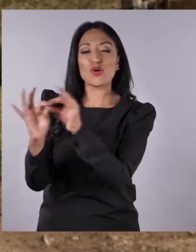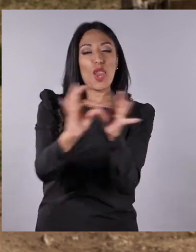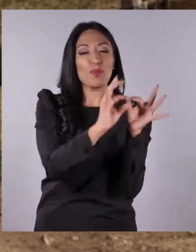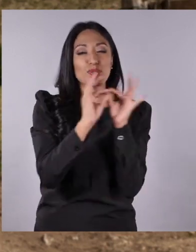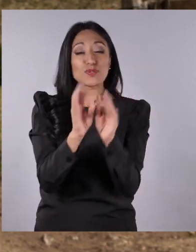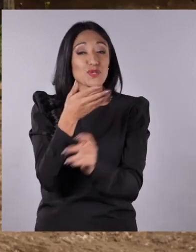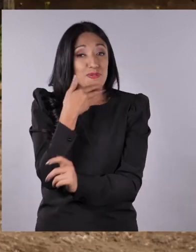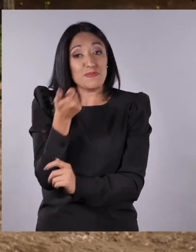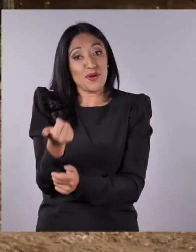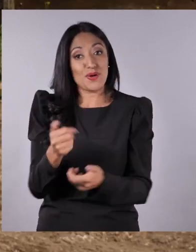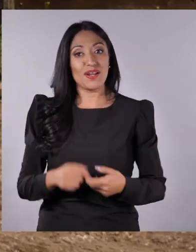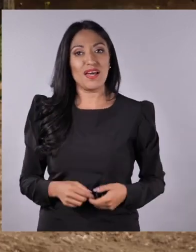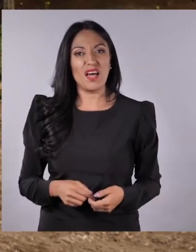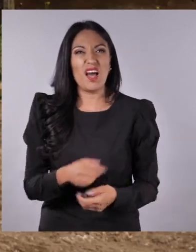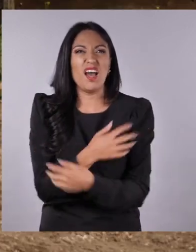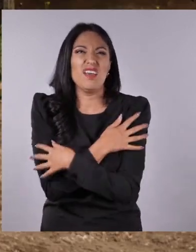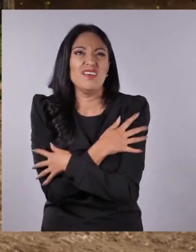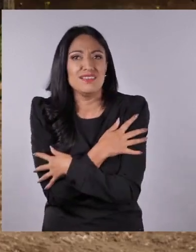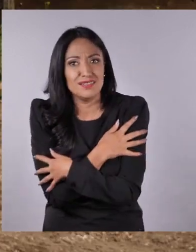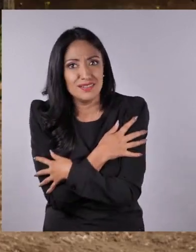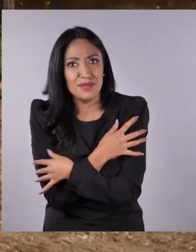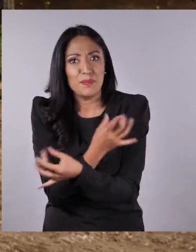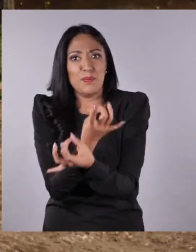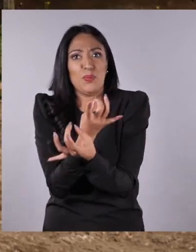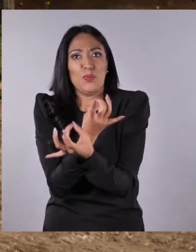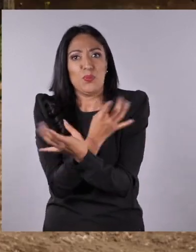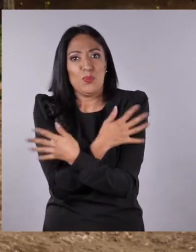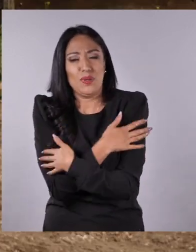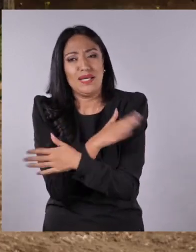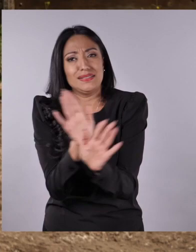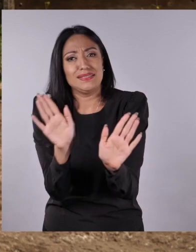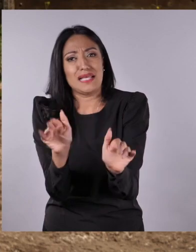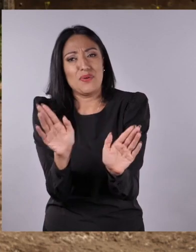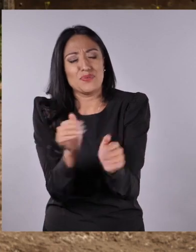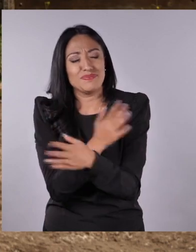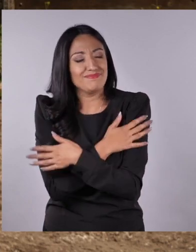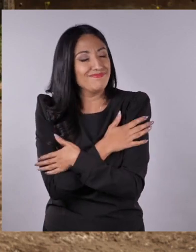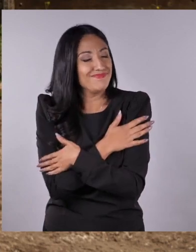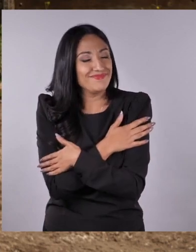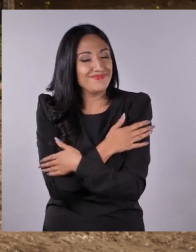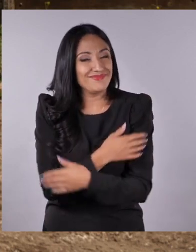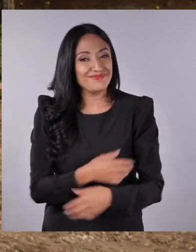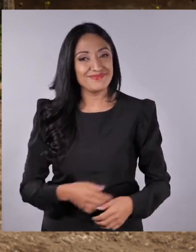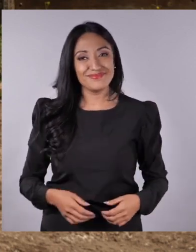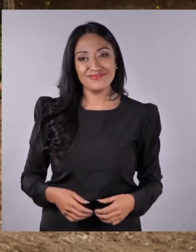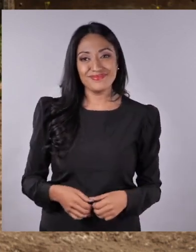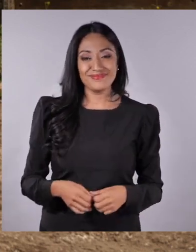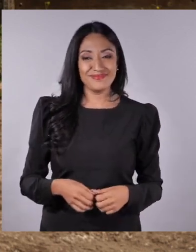colaborativo y bacán. Chao, nos vemos.